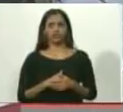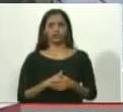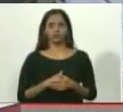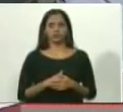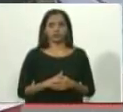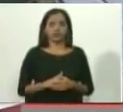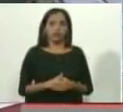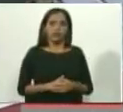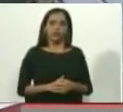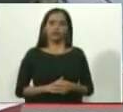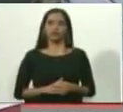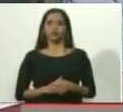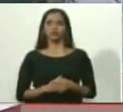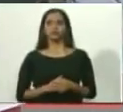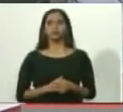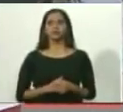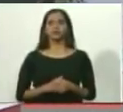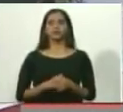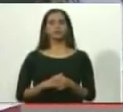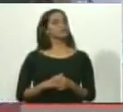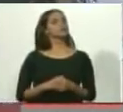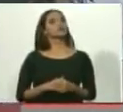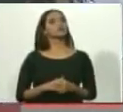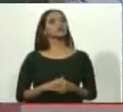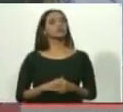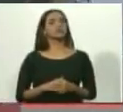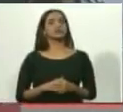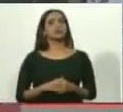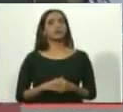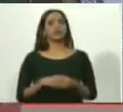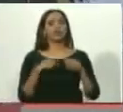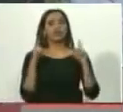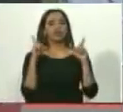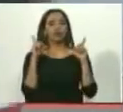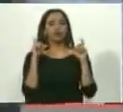No, y este... Ah, correcto, el papel que está en la cerca y el... Y esta foto está